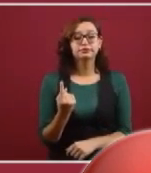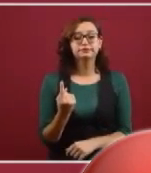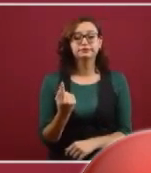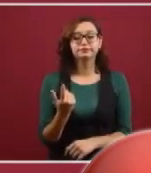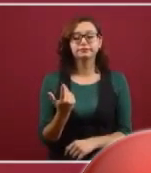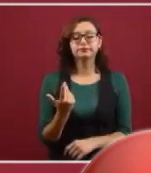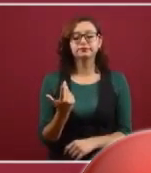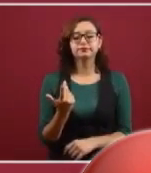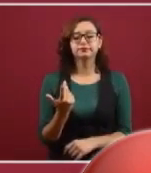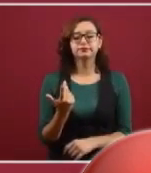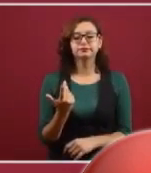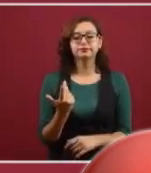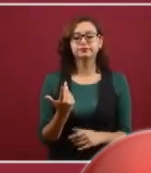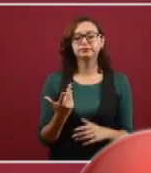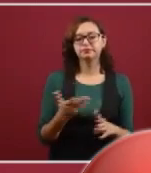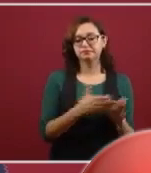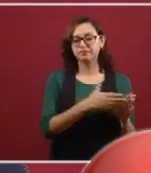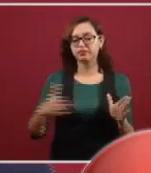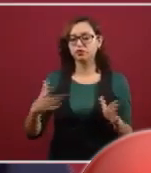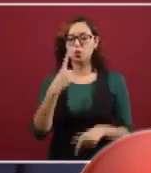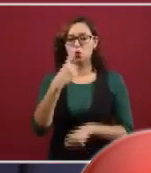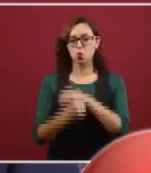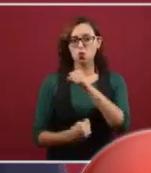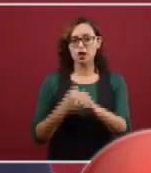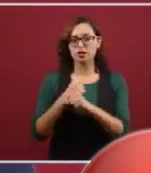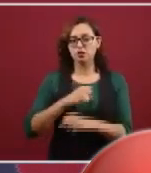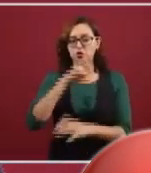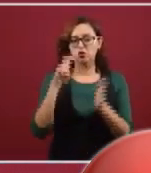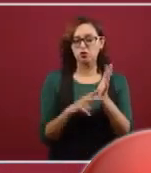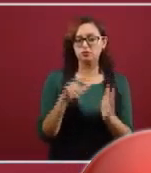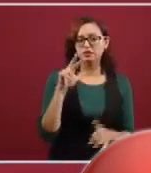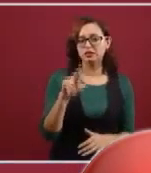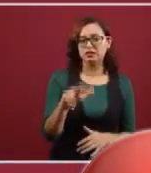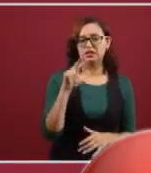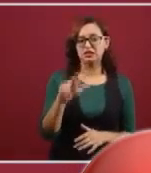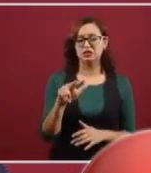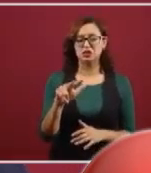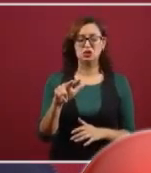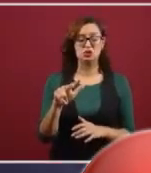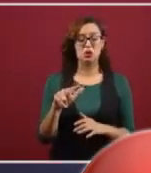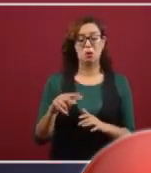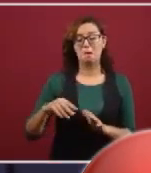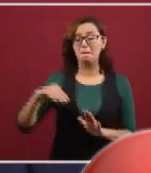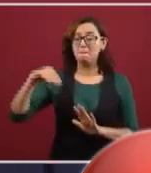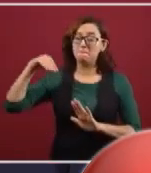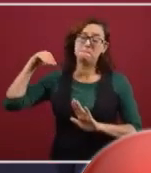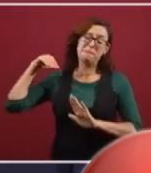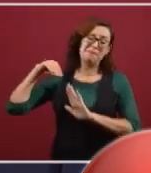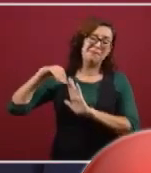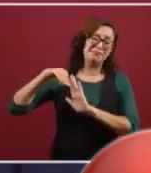se cayó en el último año la producción hasta